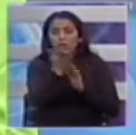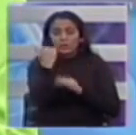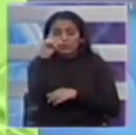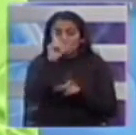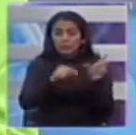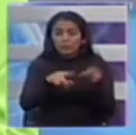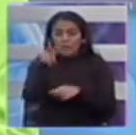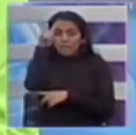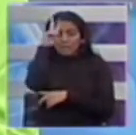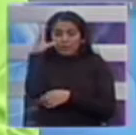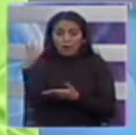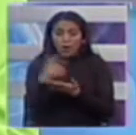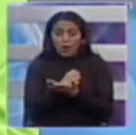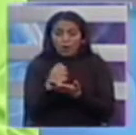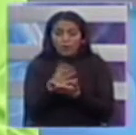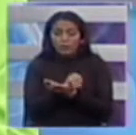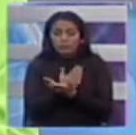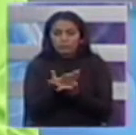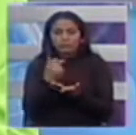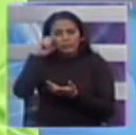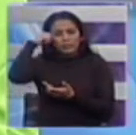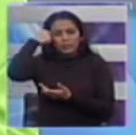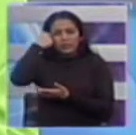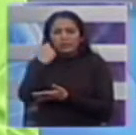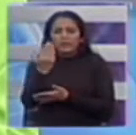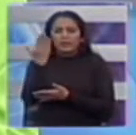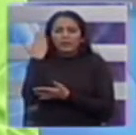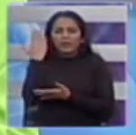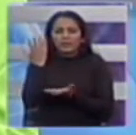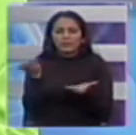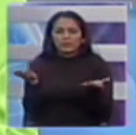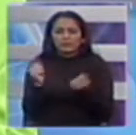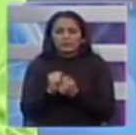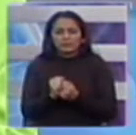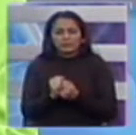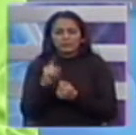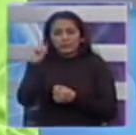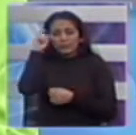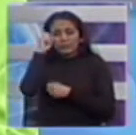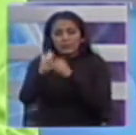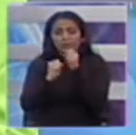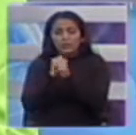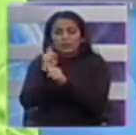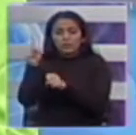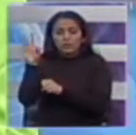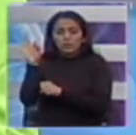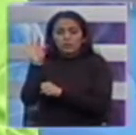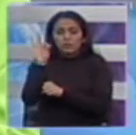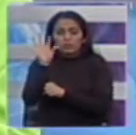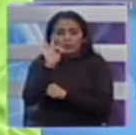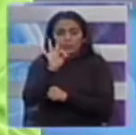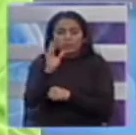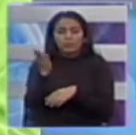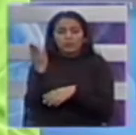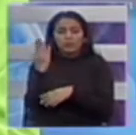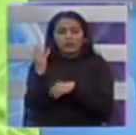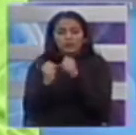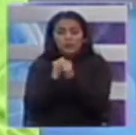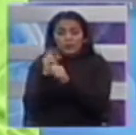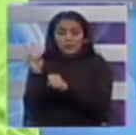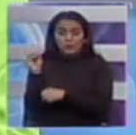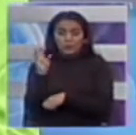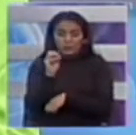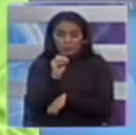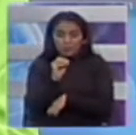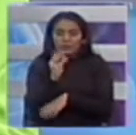pasó justamente en aquel triste episodio del feriado bancario en el 99 y en el 2000 en nuestro país, o un Código Orgánico